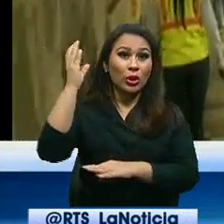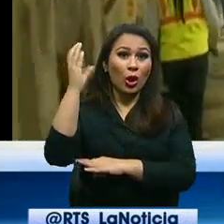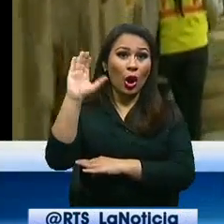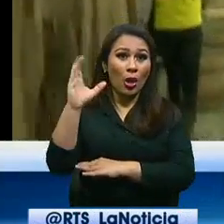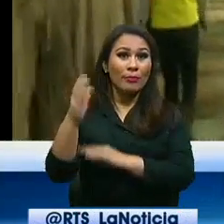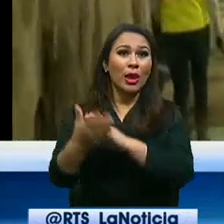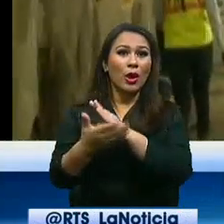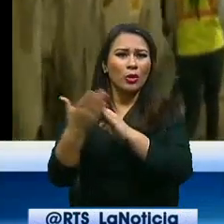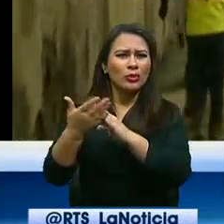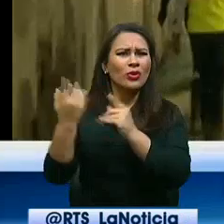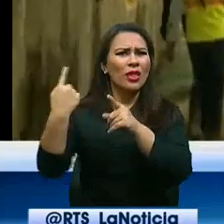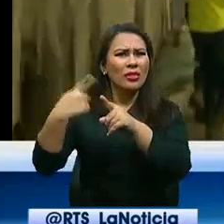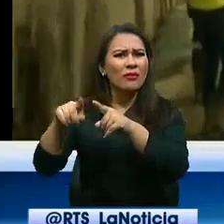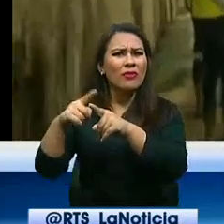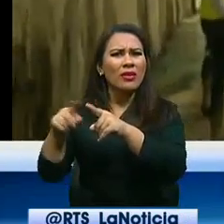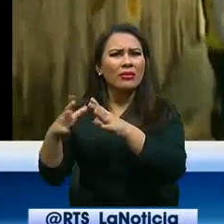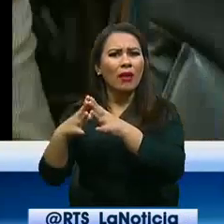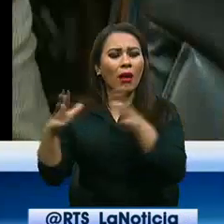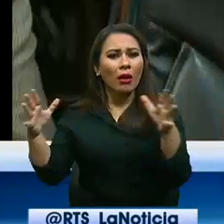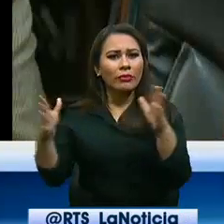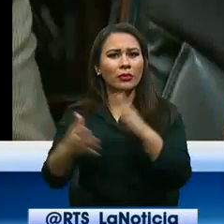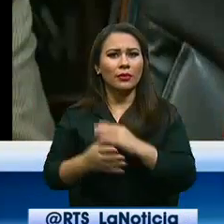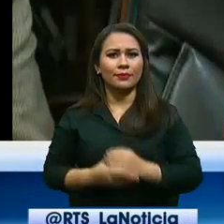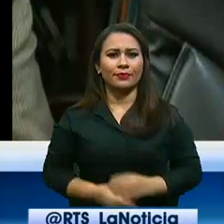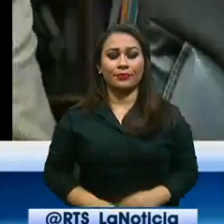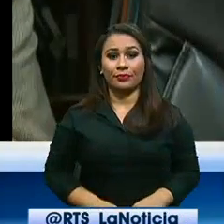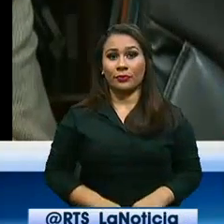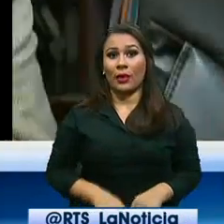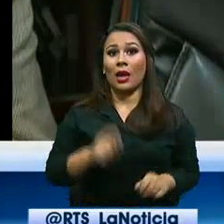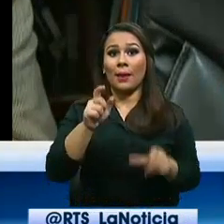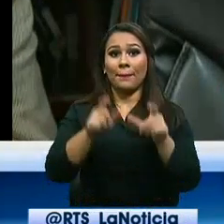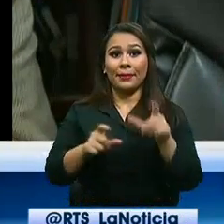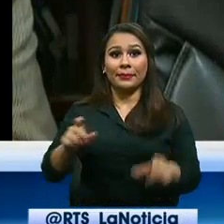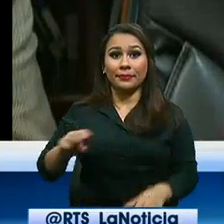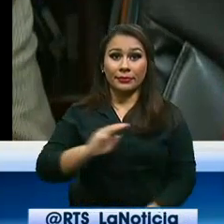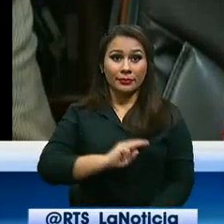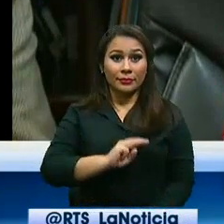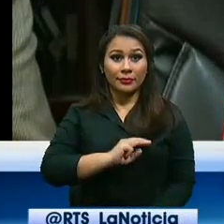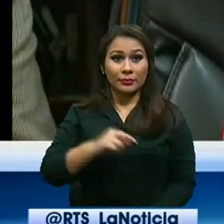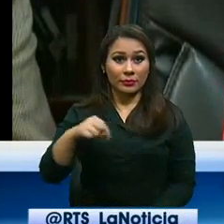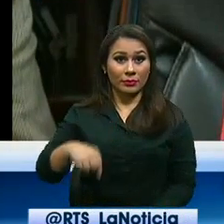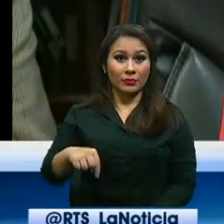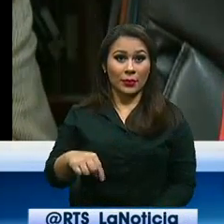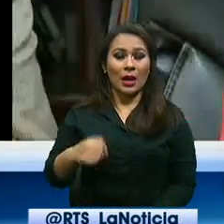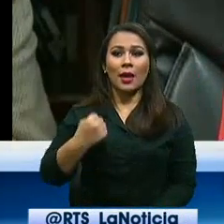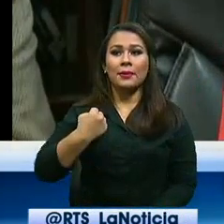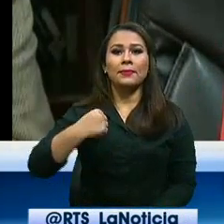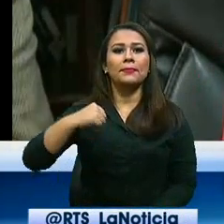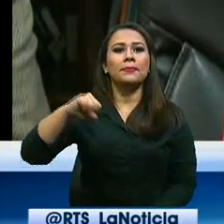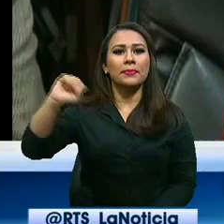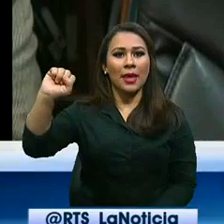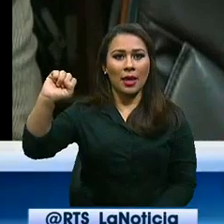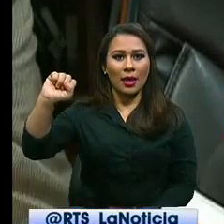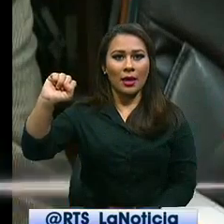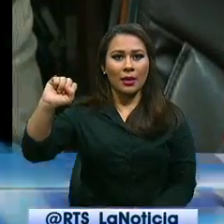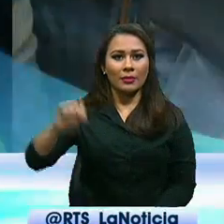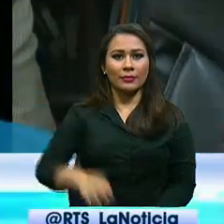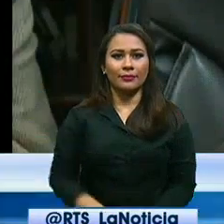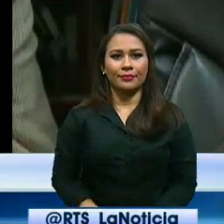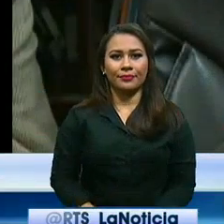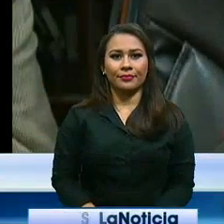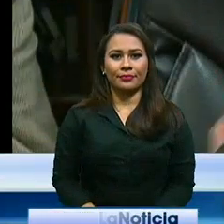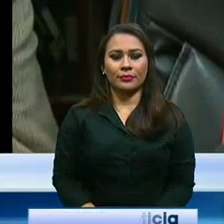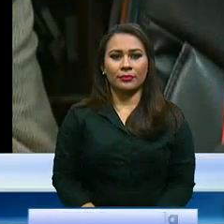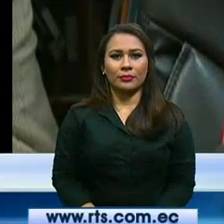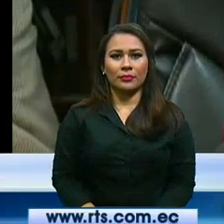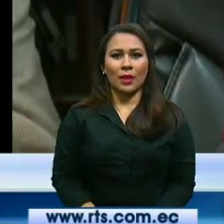construye otra obra de gran magnitud. Funcionarios del municipio habrían realizado viajes sin